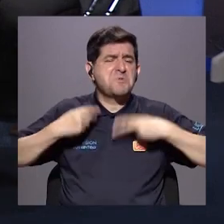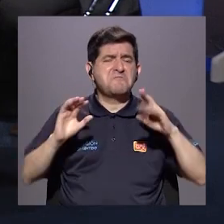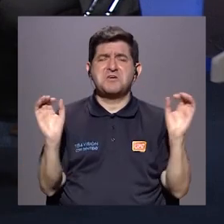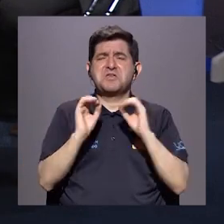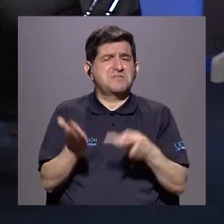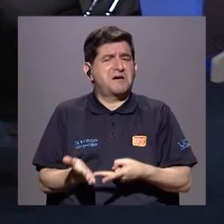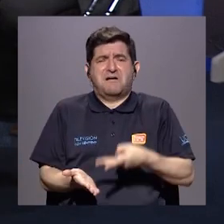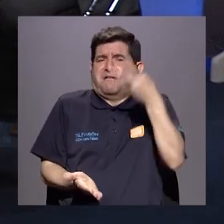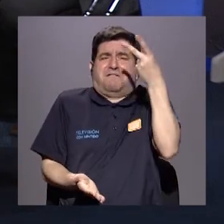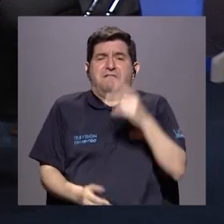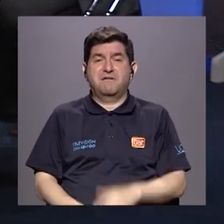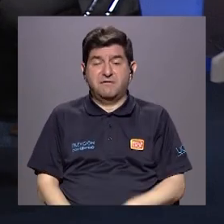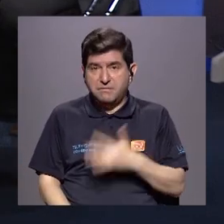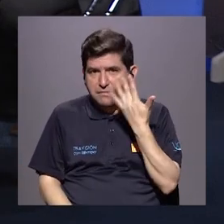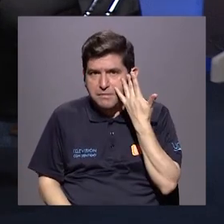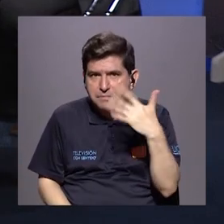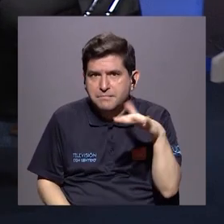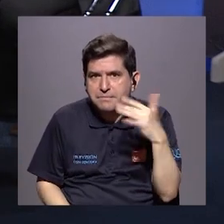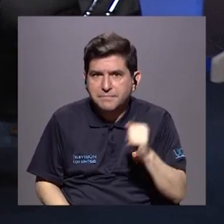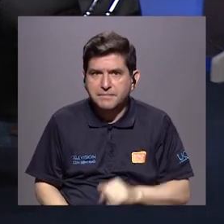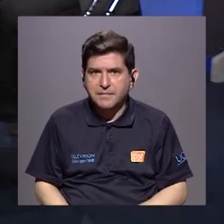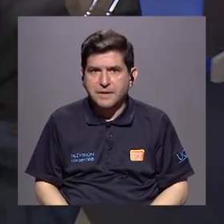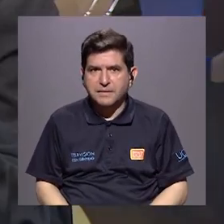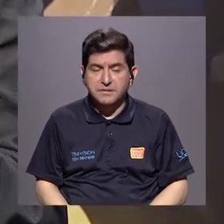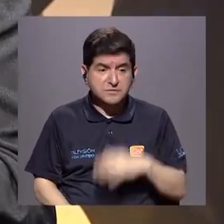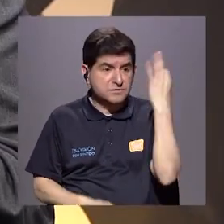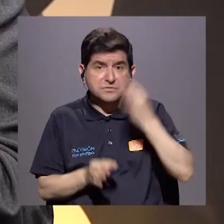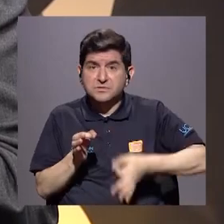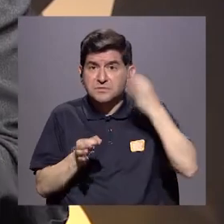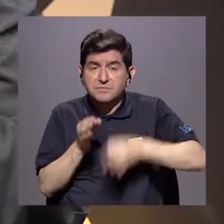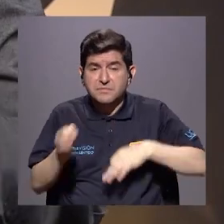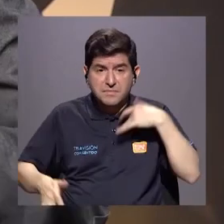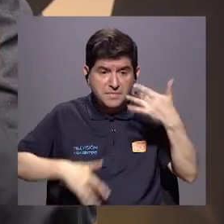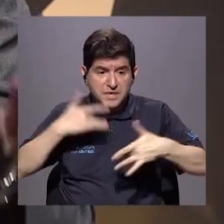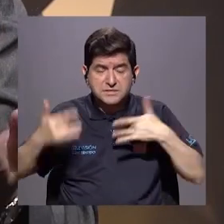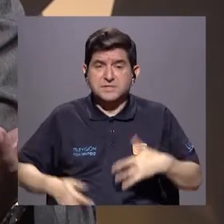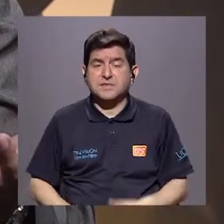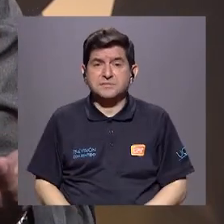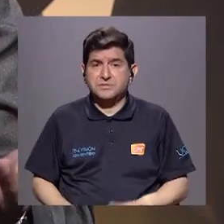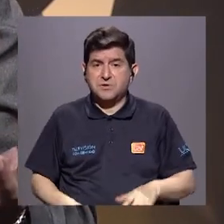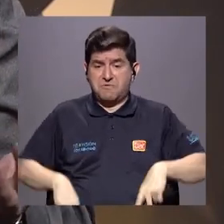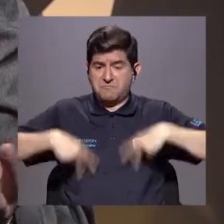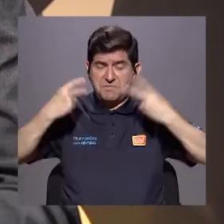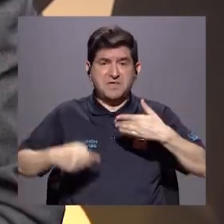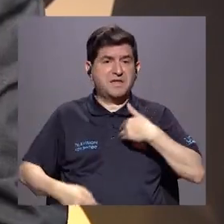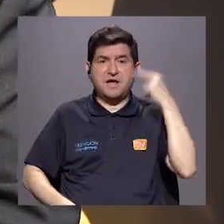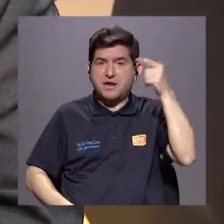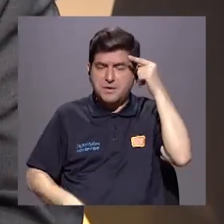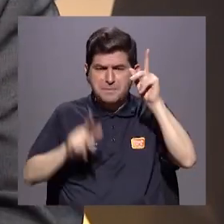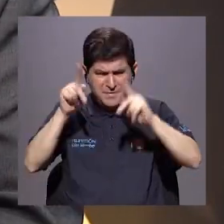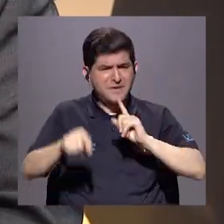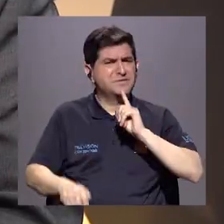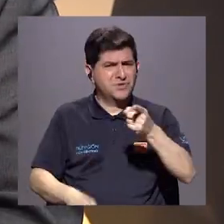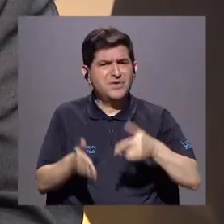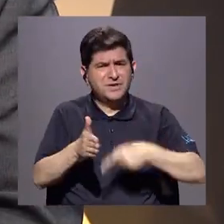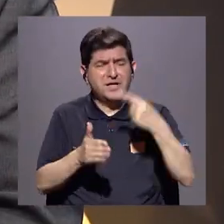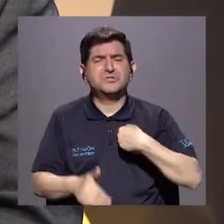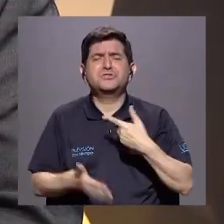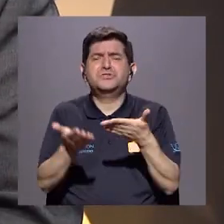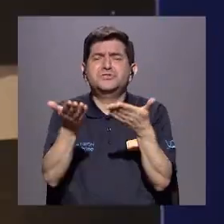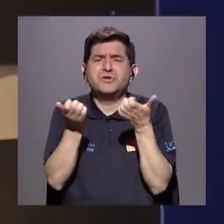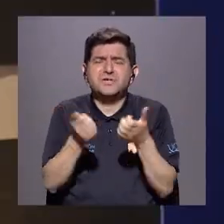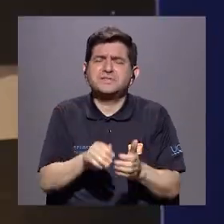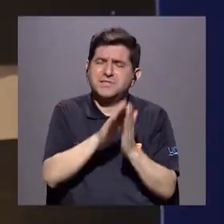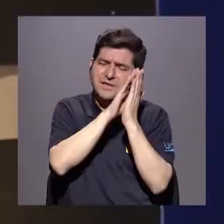vale nada es que en realidad pareciera ser que es simplemente la sensación de que la vida no tiene sentido uno escucha personas diciendo yo